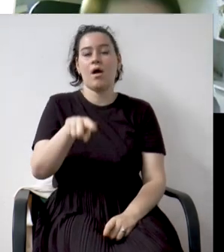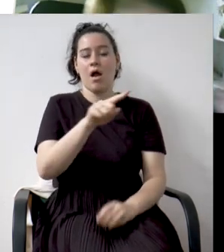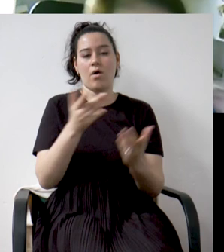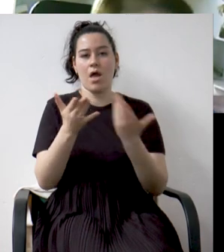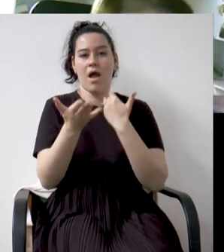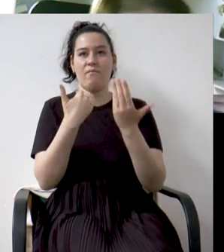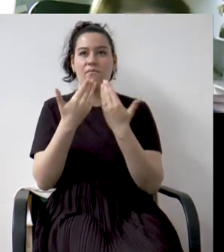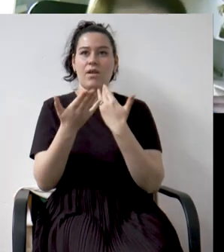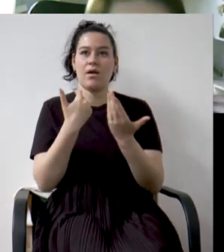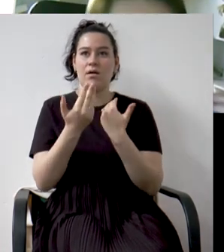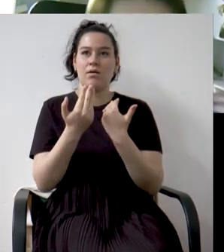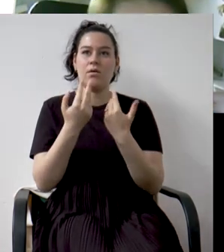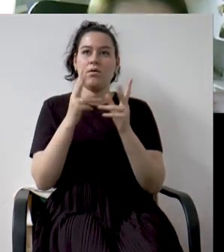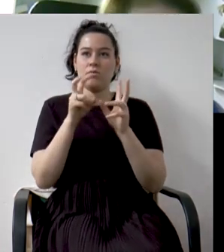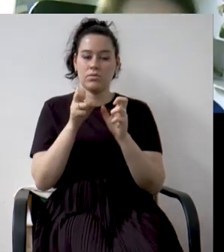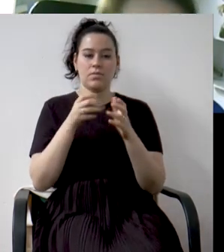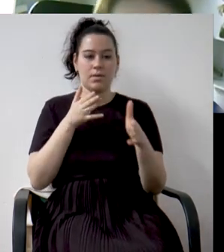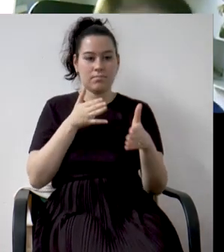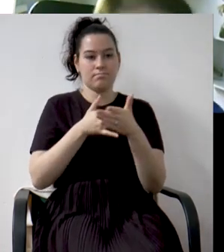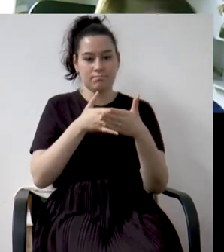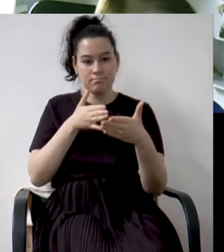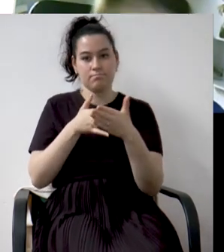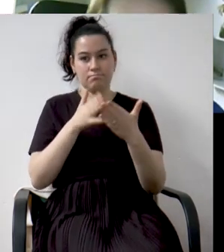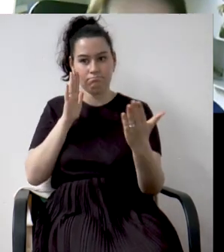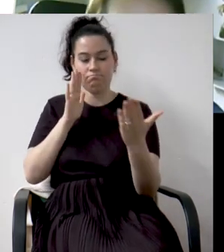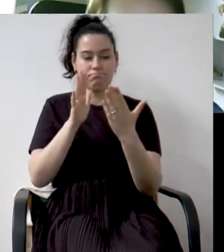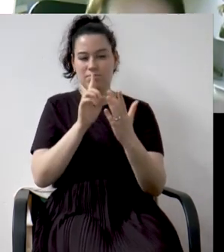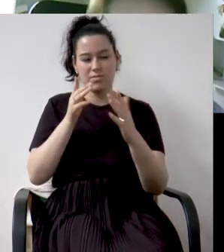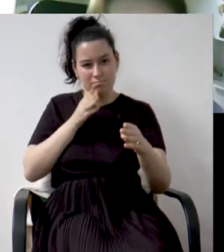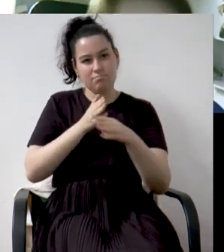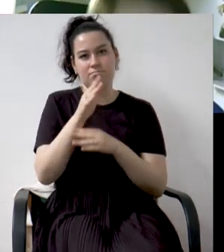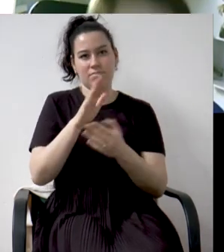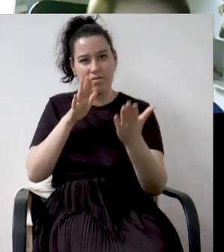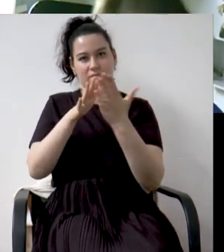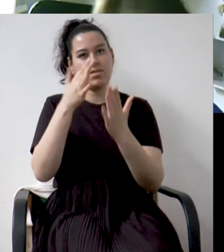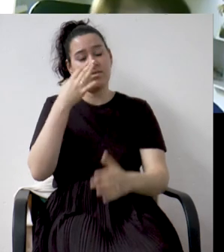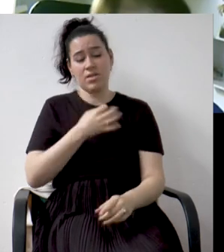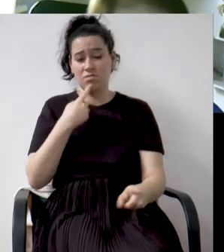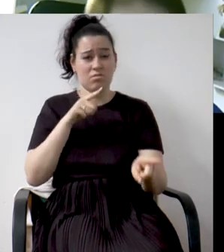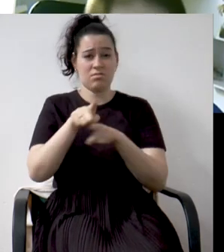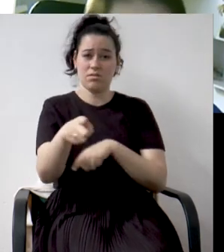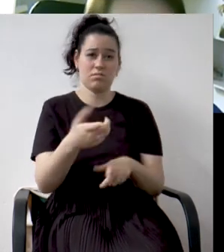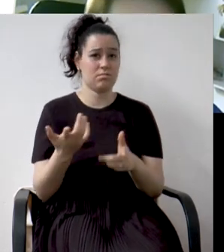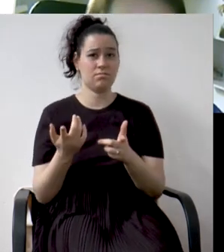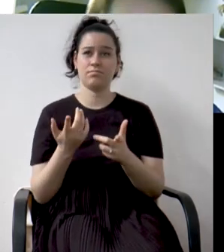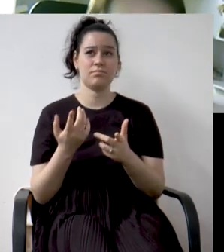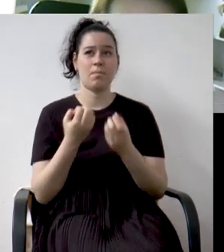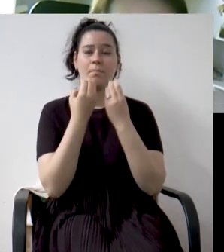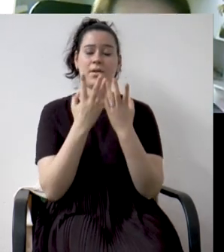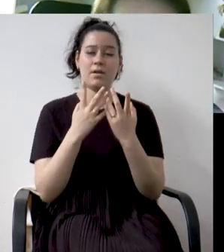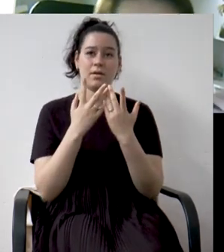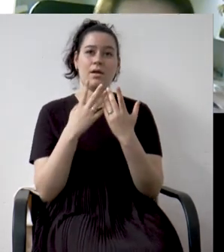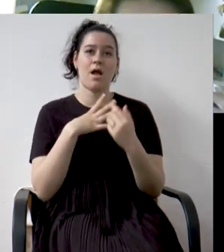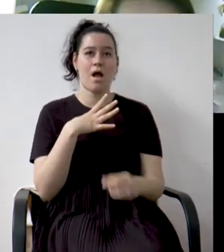hablando con una cosa muy franca y muy de frente, prefiero decirlo a título expreso lo que estoy diciendo, porque me parece